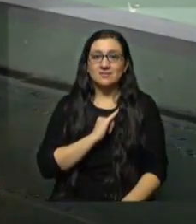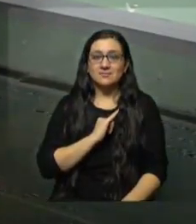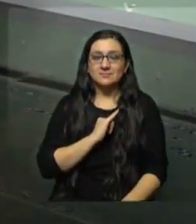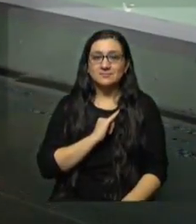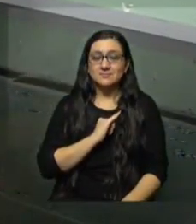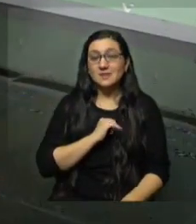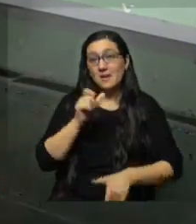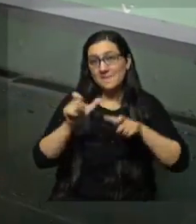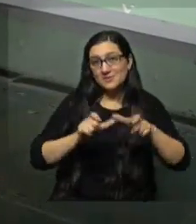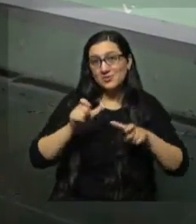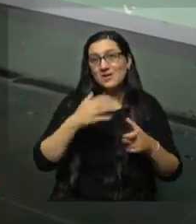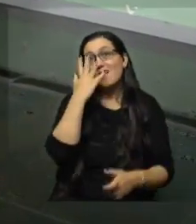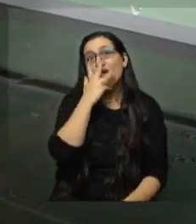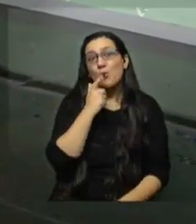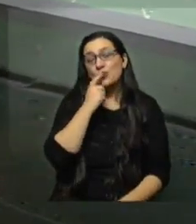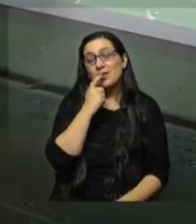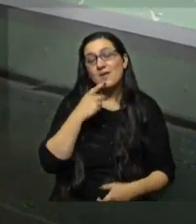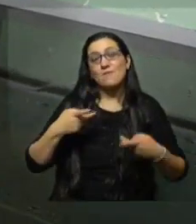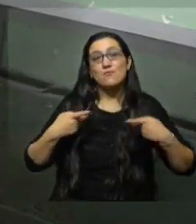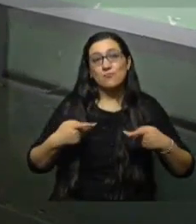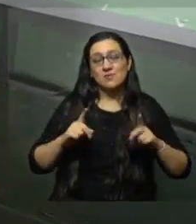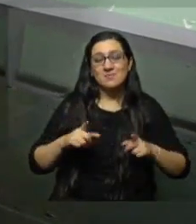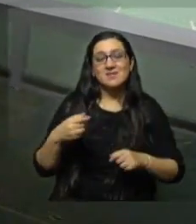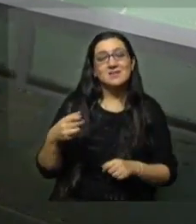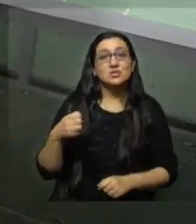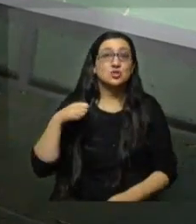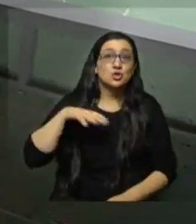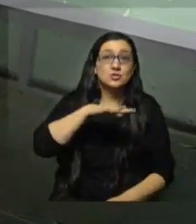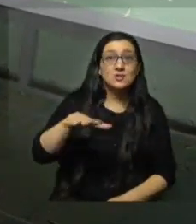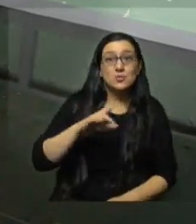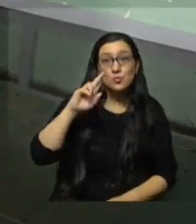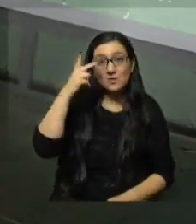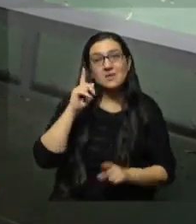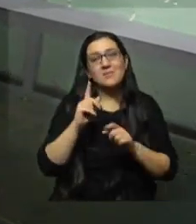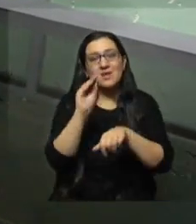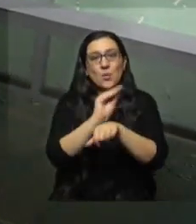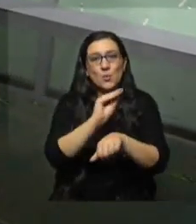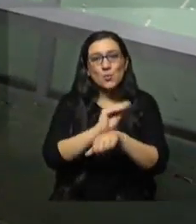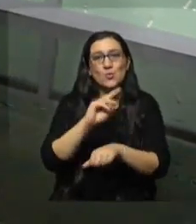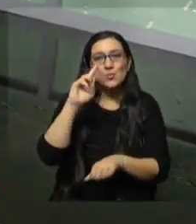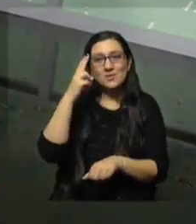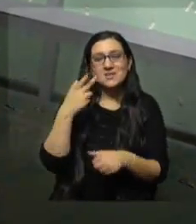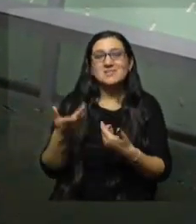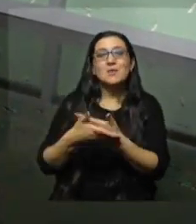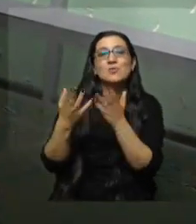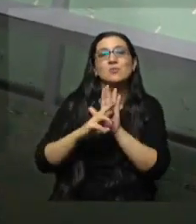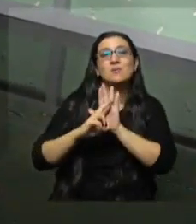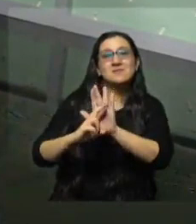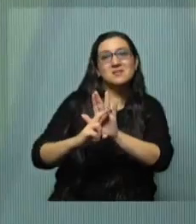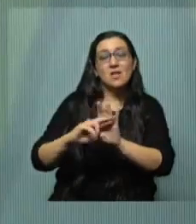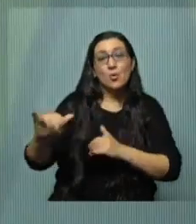del pueblo futbolero, de la sociedad uruguaya, de la cultura uruguaya y reflejada en los jugadores, ¿no? Que es